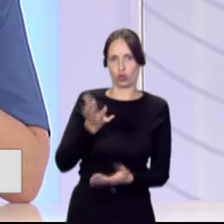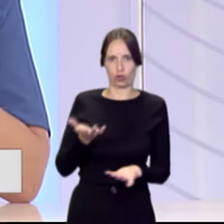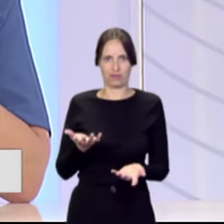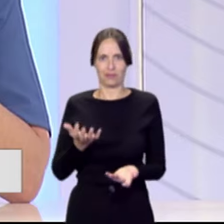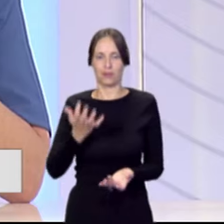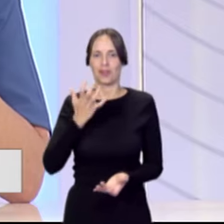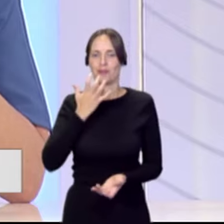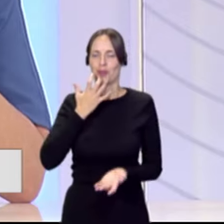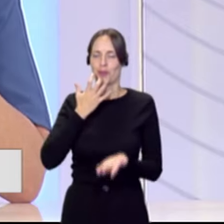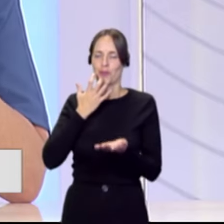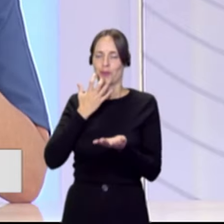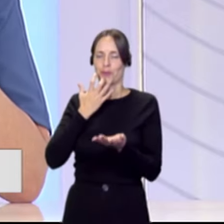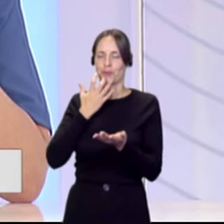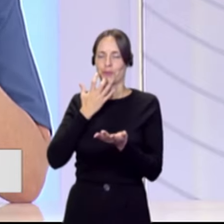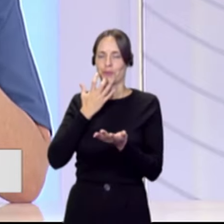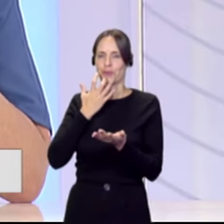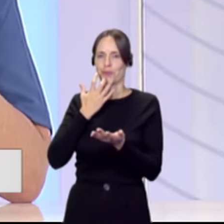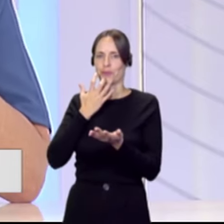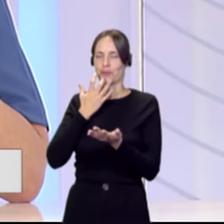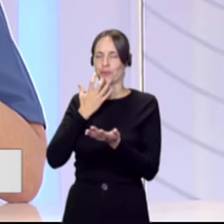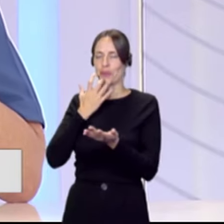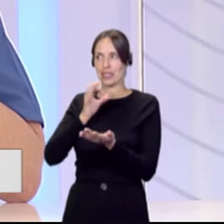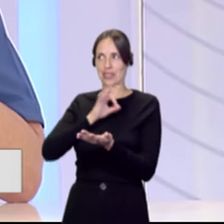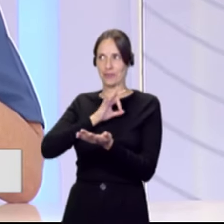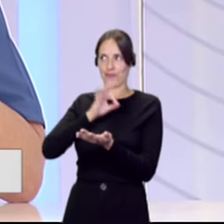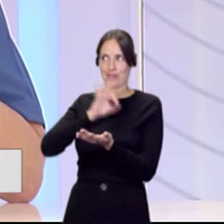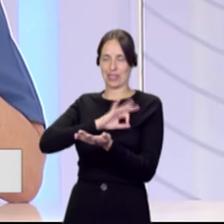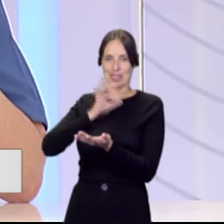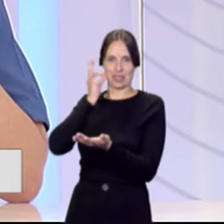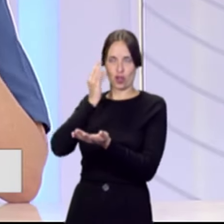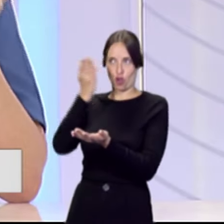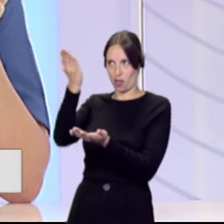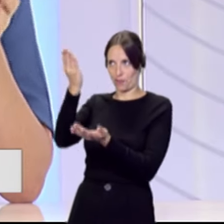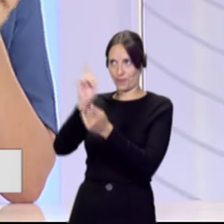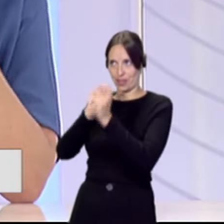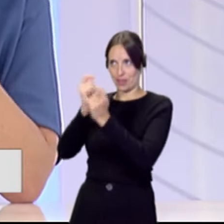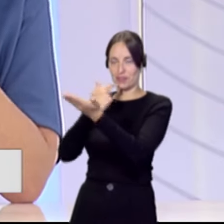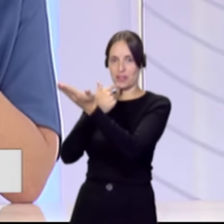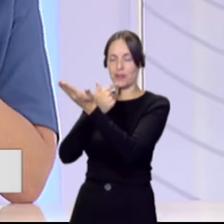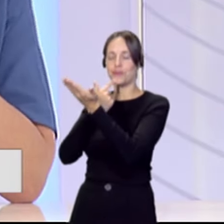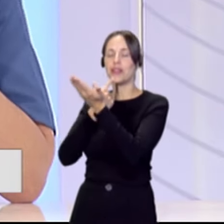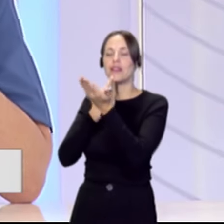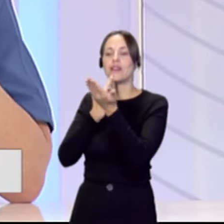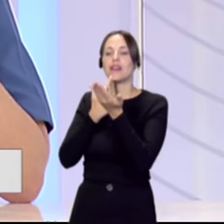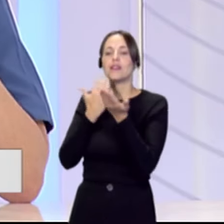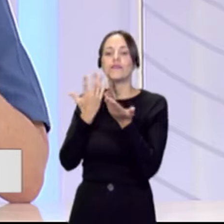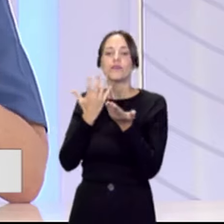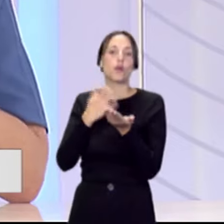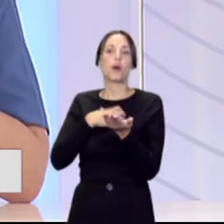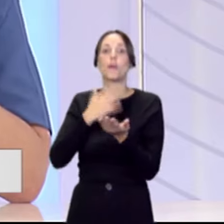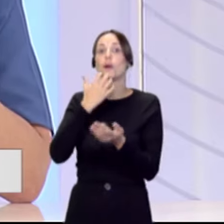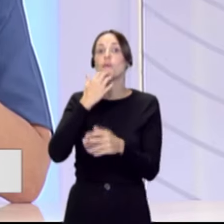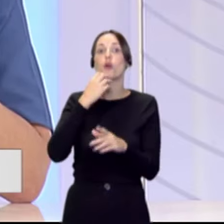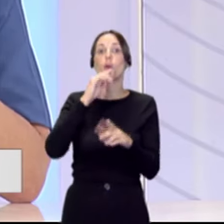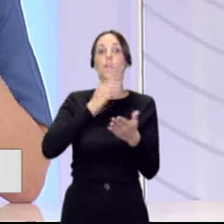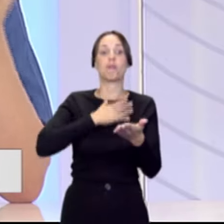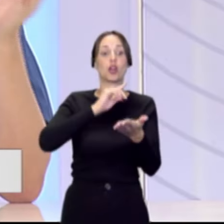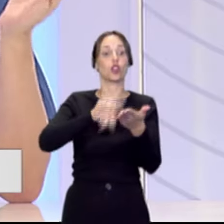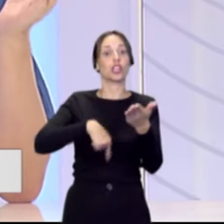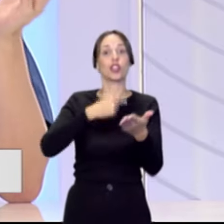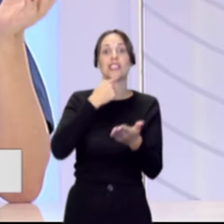la señora que nos ha hablado, lo que no se puede hacer es contratar por 24 horas y trabajar 40,